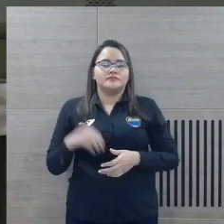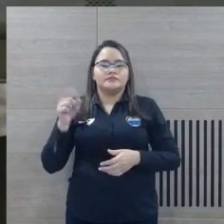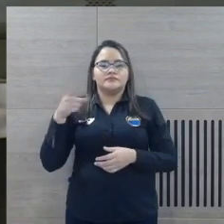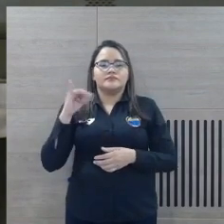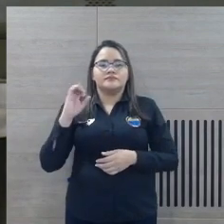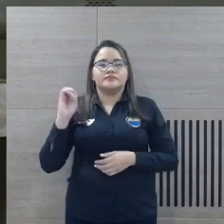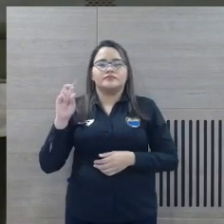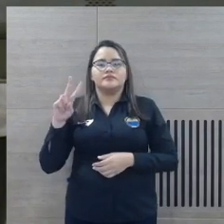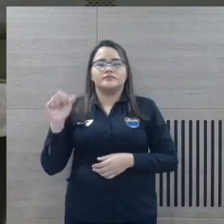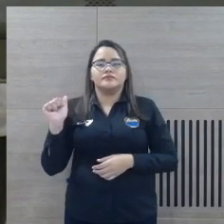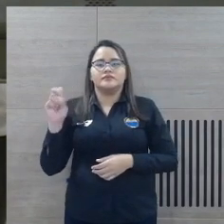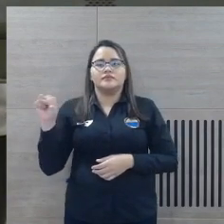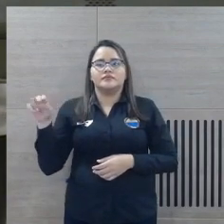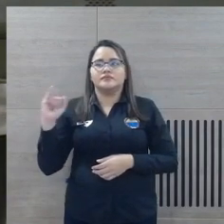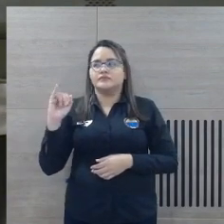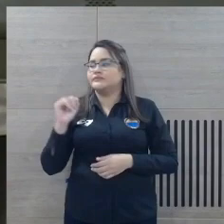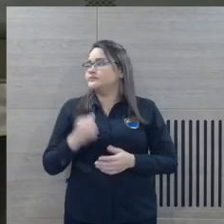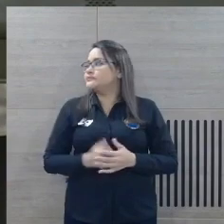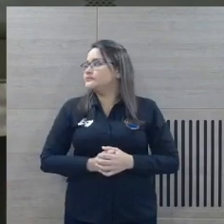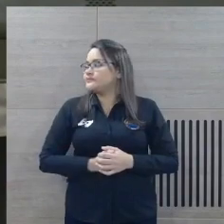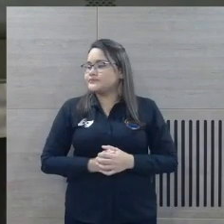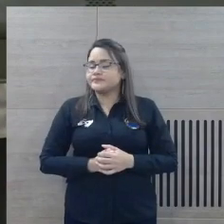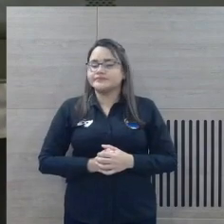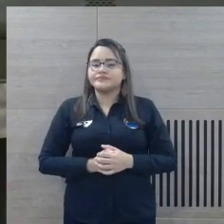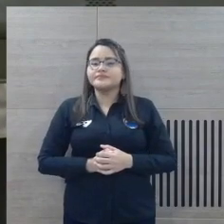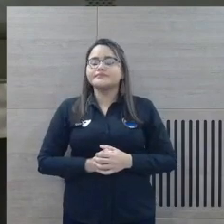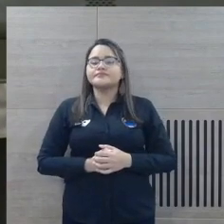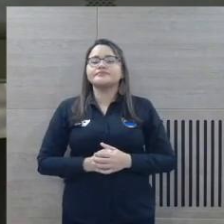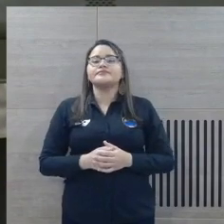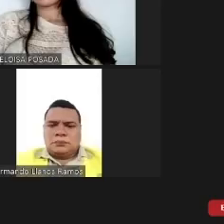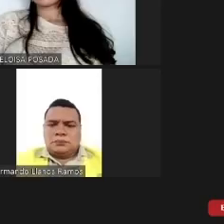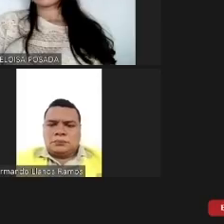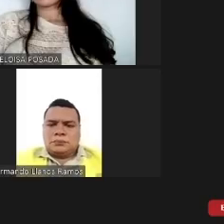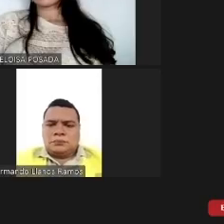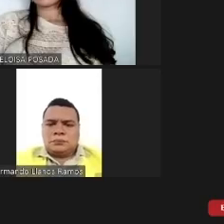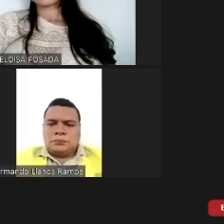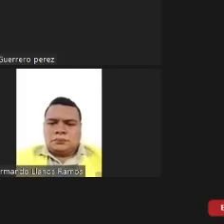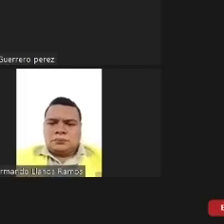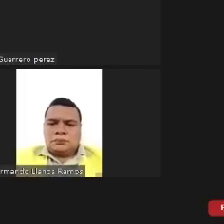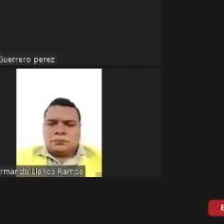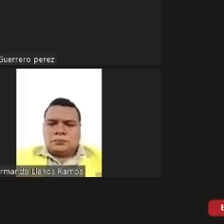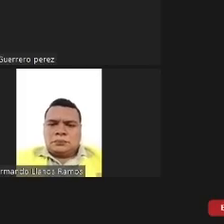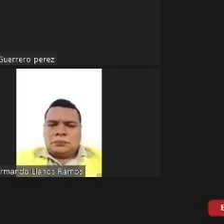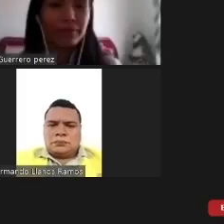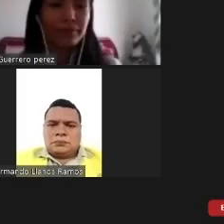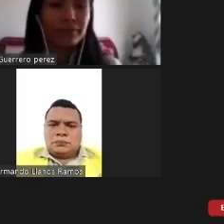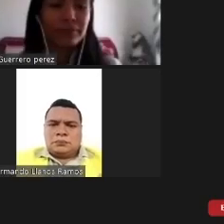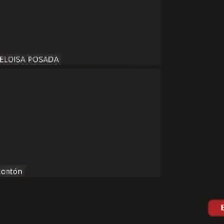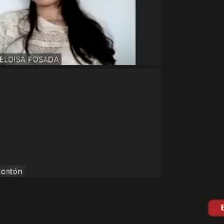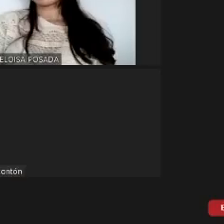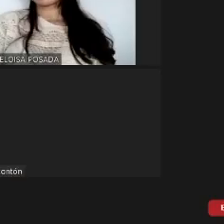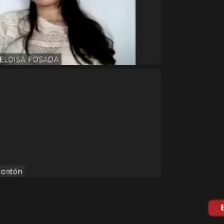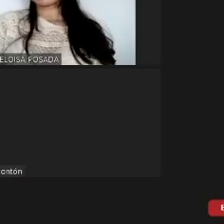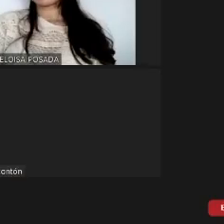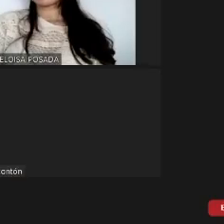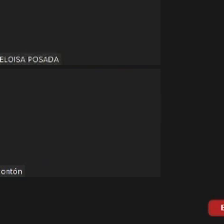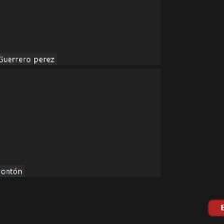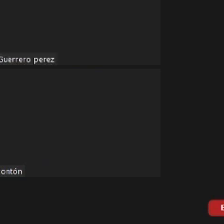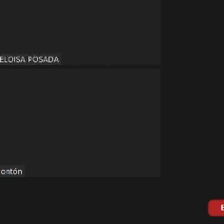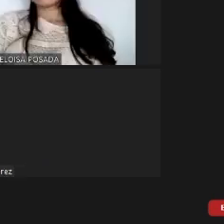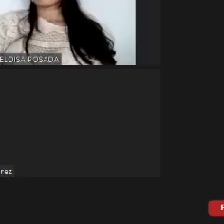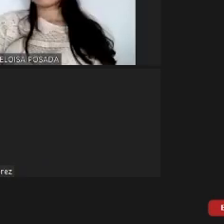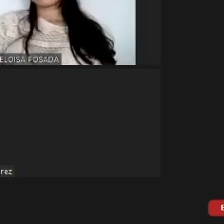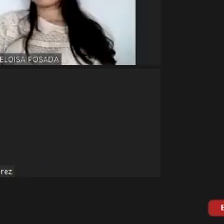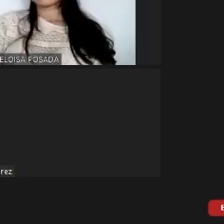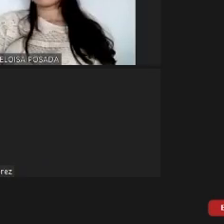Civil. Jonathan Álvarez Rueda. Andrés José Rodríguez Verdugo. José Francisco Saboya Mendoza. María Carolina